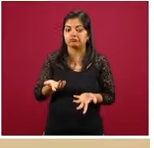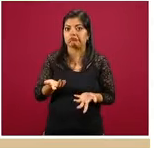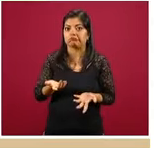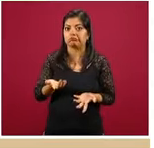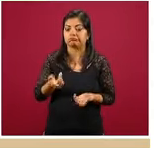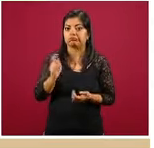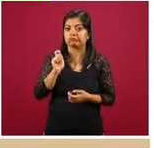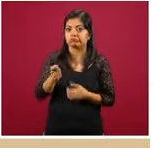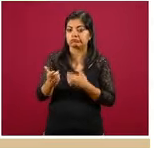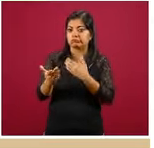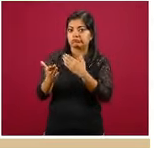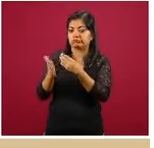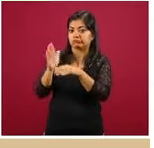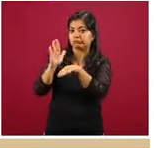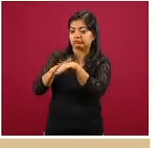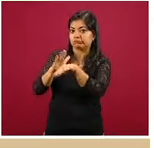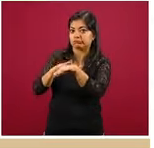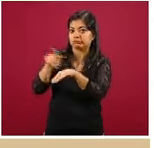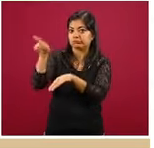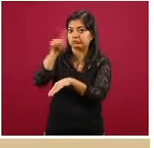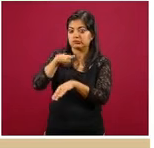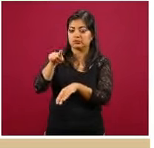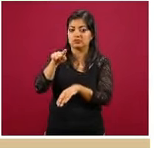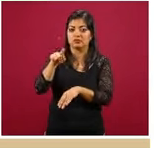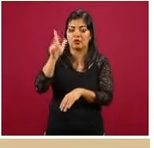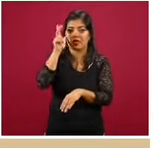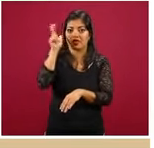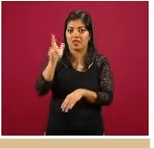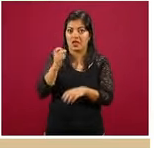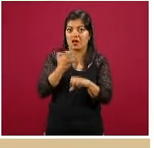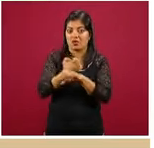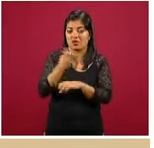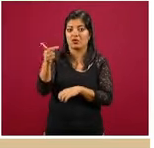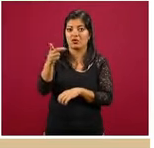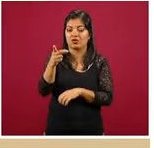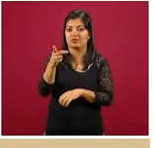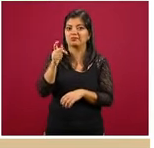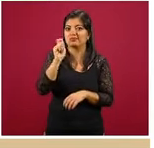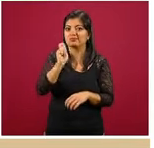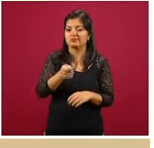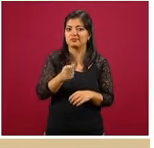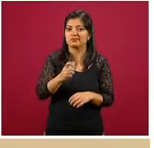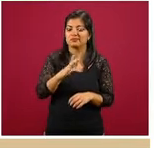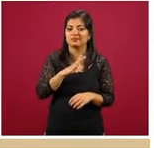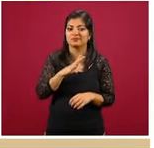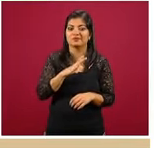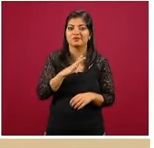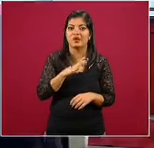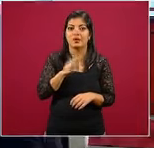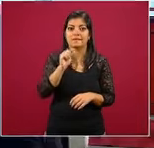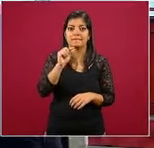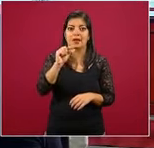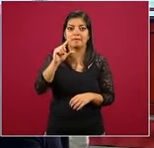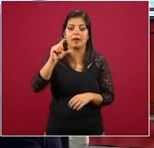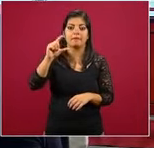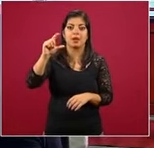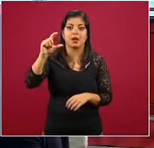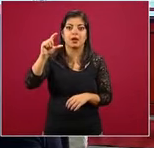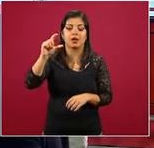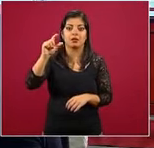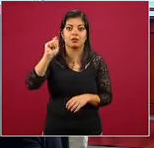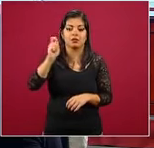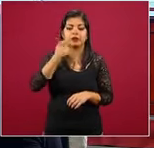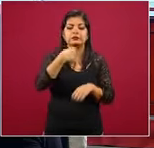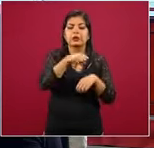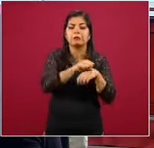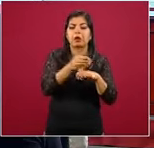alerta para el estado de Hidalgo y para todos los ciudadanos que ahí viven, que estamos teniendo en este momento un incremento inclusive superior al de